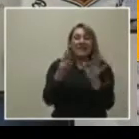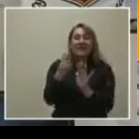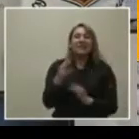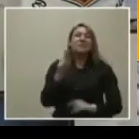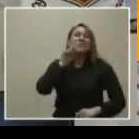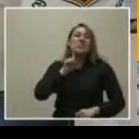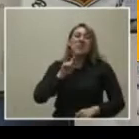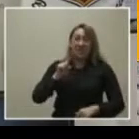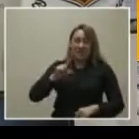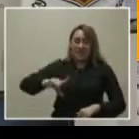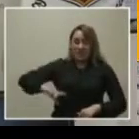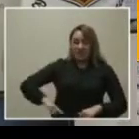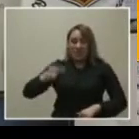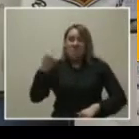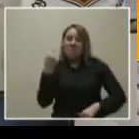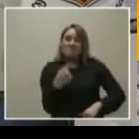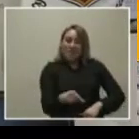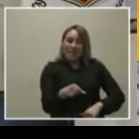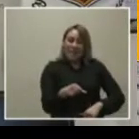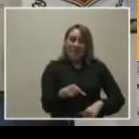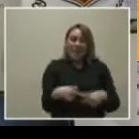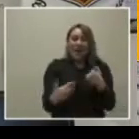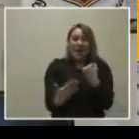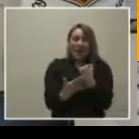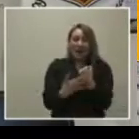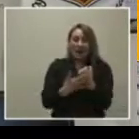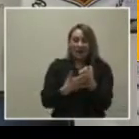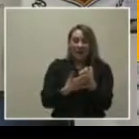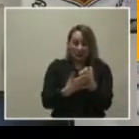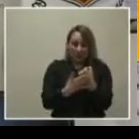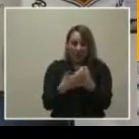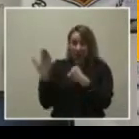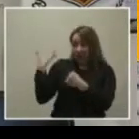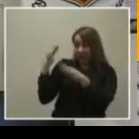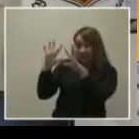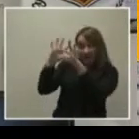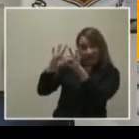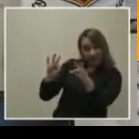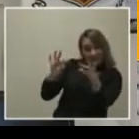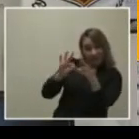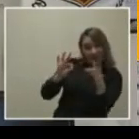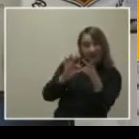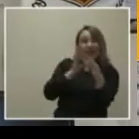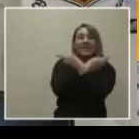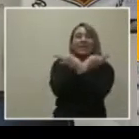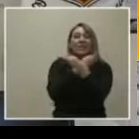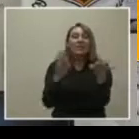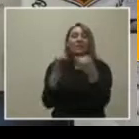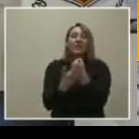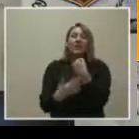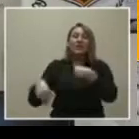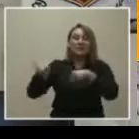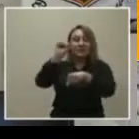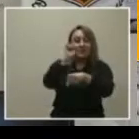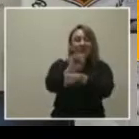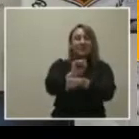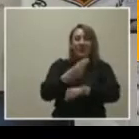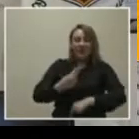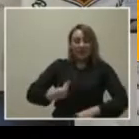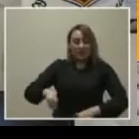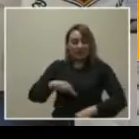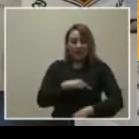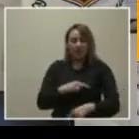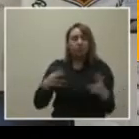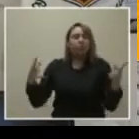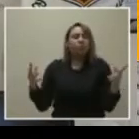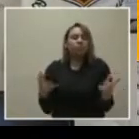gobernadora, a partir de lo que acaba de plantear además y reafirmar, a partir de la próxima semana estaremos